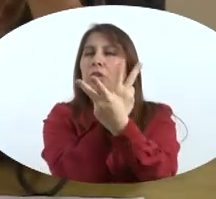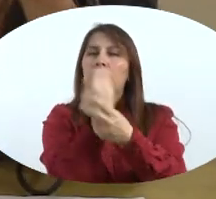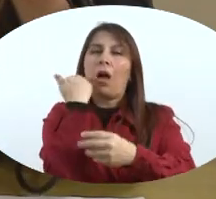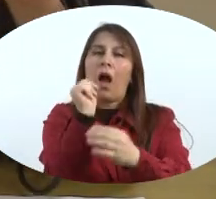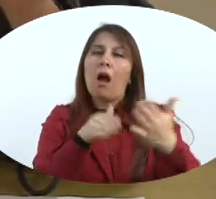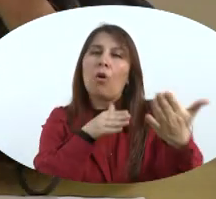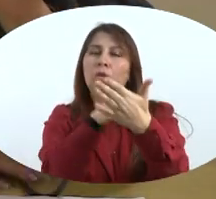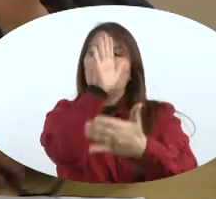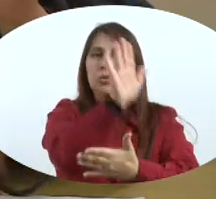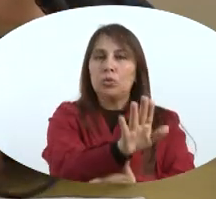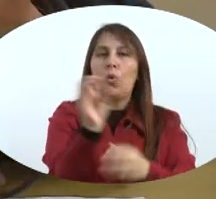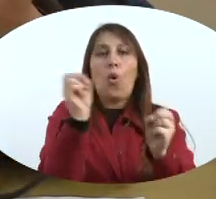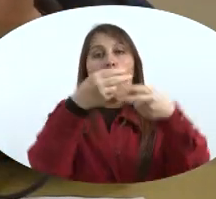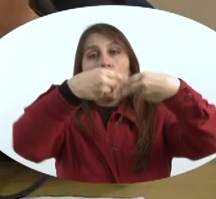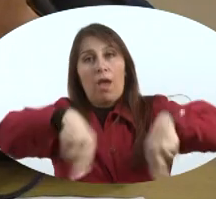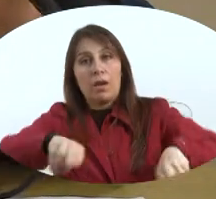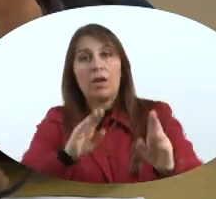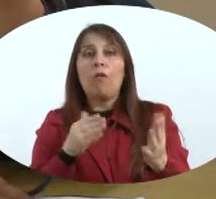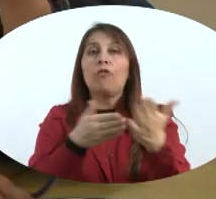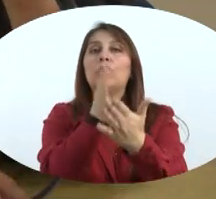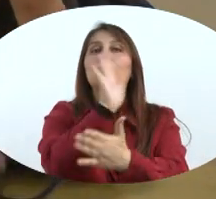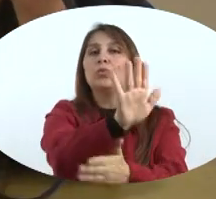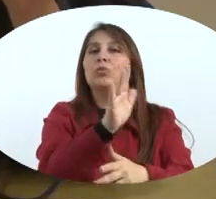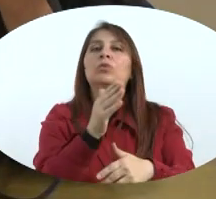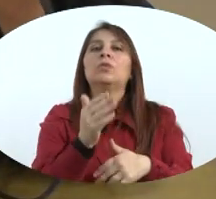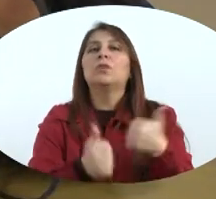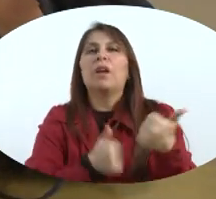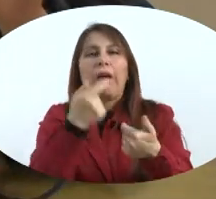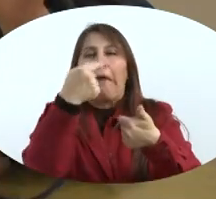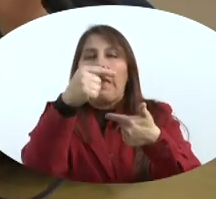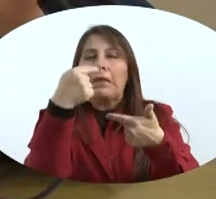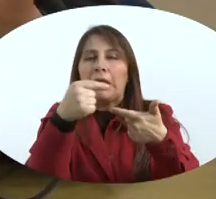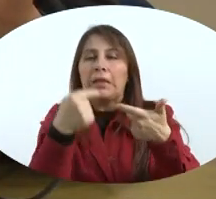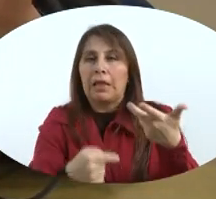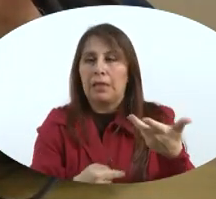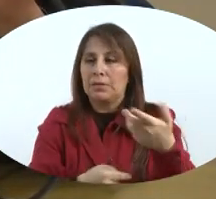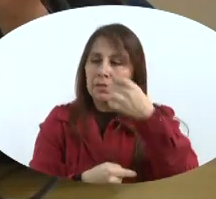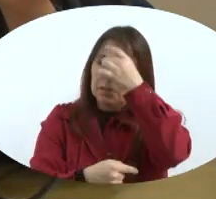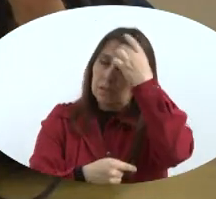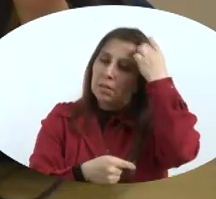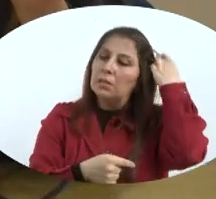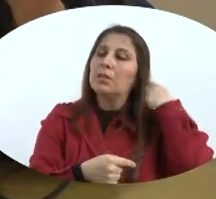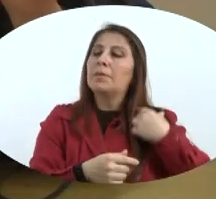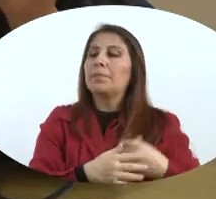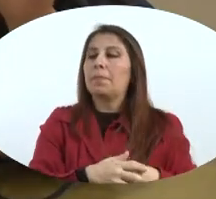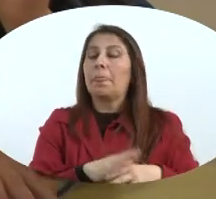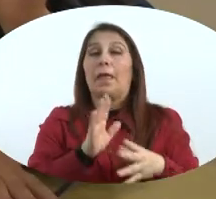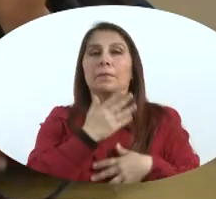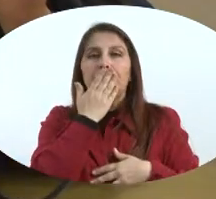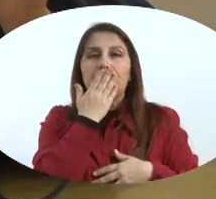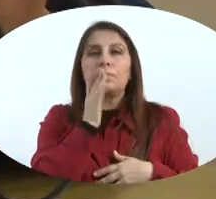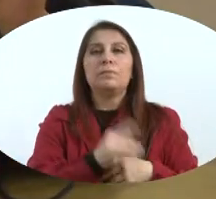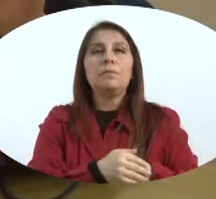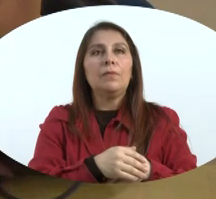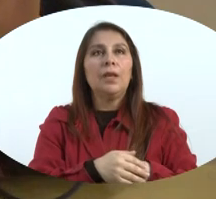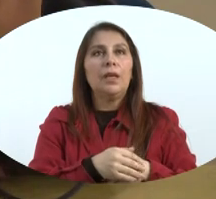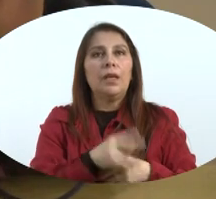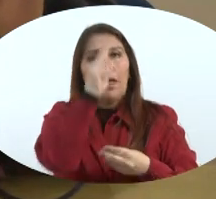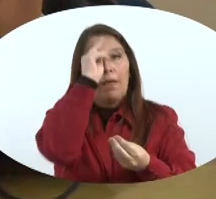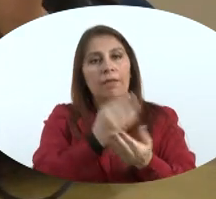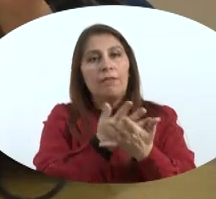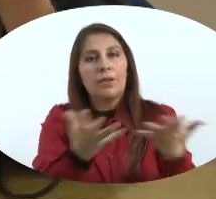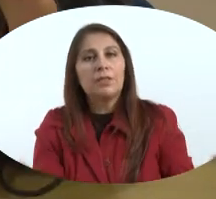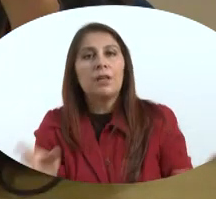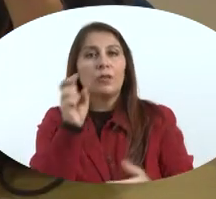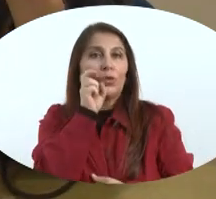y también violencias hacia población que tiene diversas con diversidad sexual